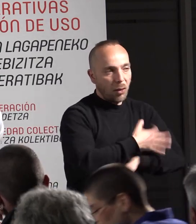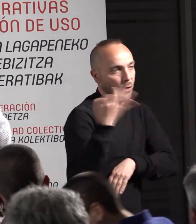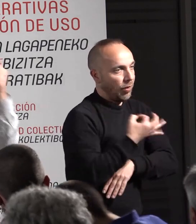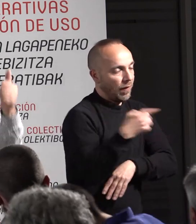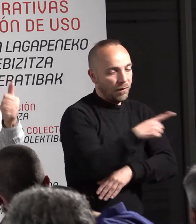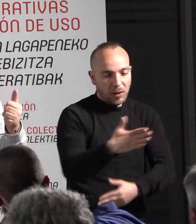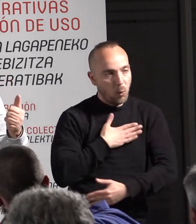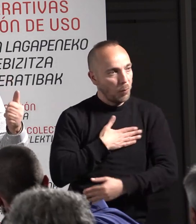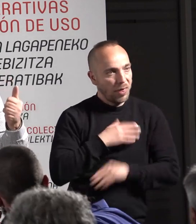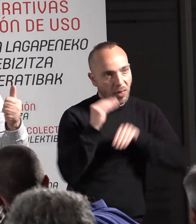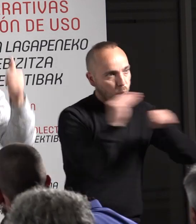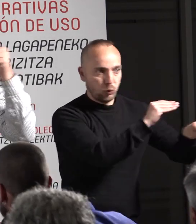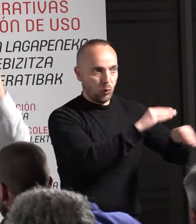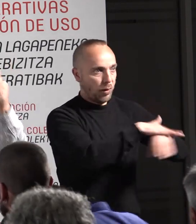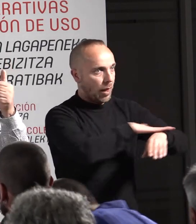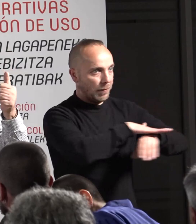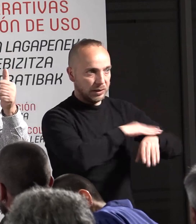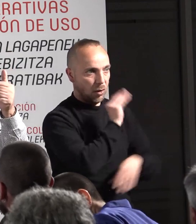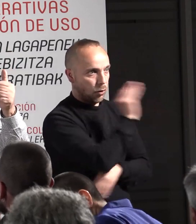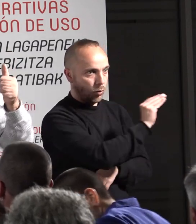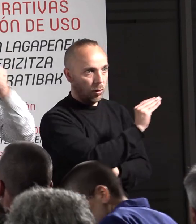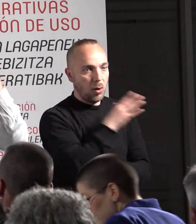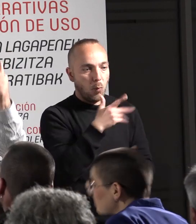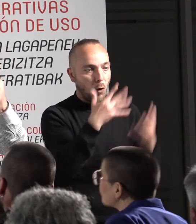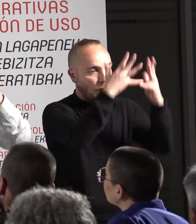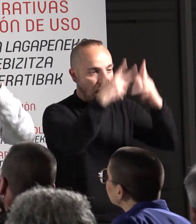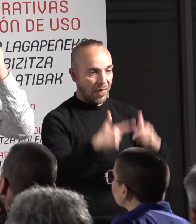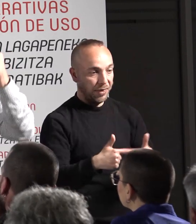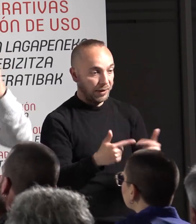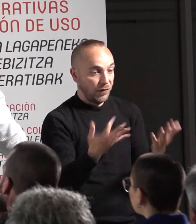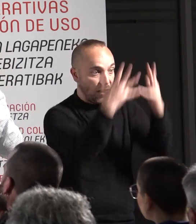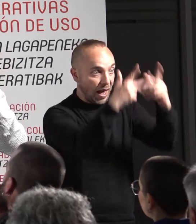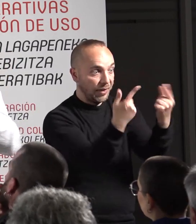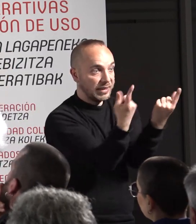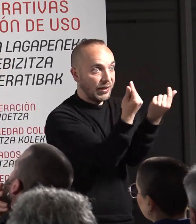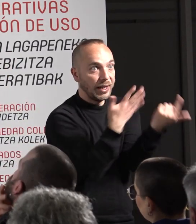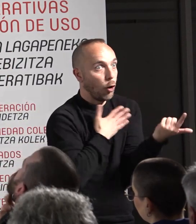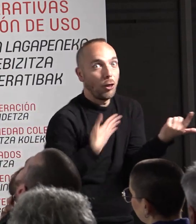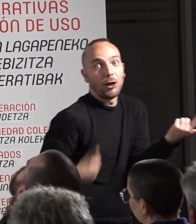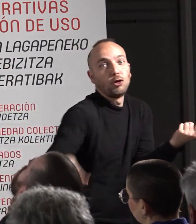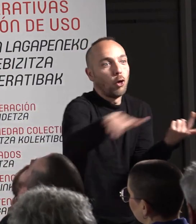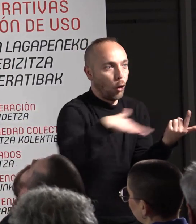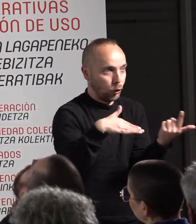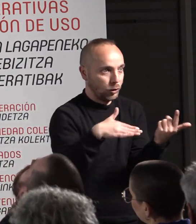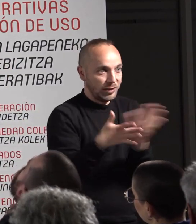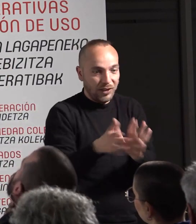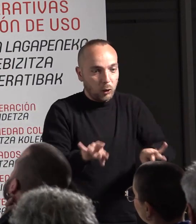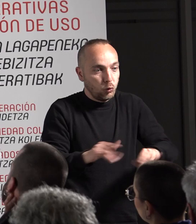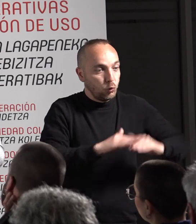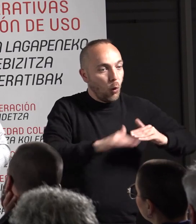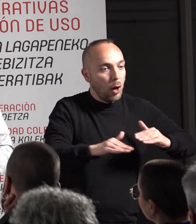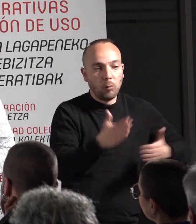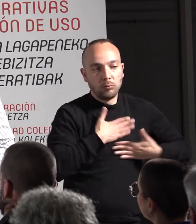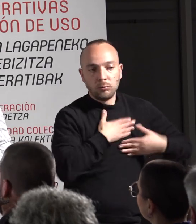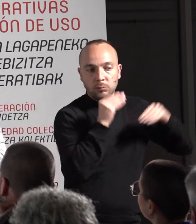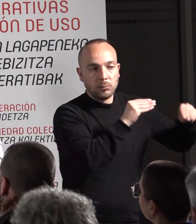balances, y los balances son de todos. Es dinero de todos. Y el suelo, por tanto, como es de todos, no se cede a unos. Y,